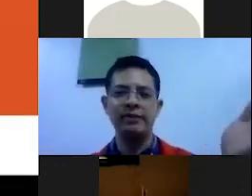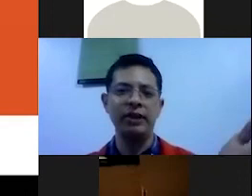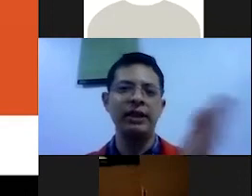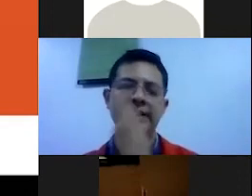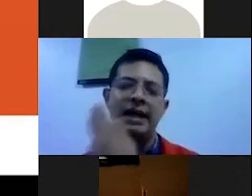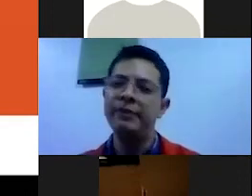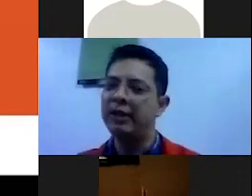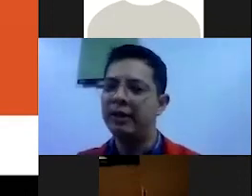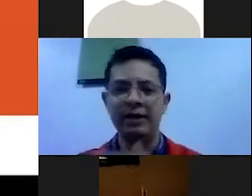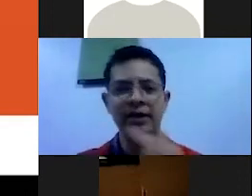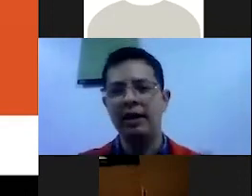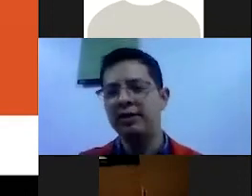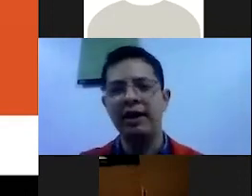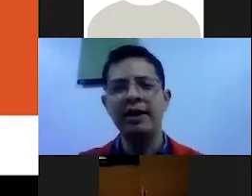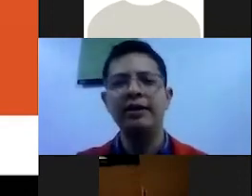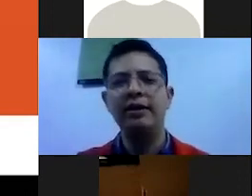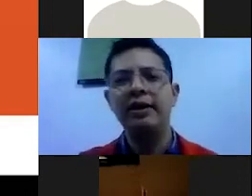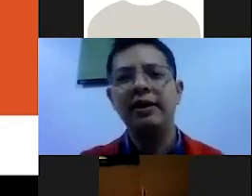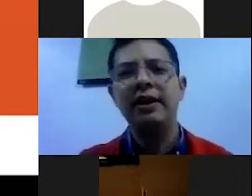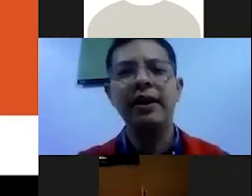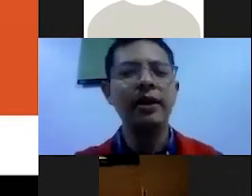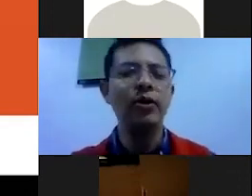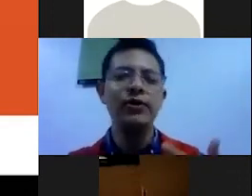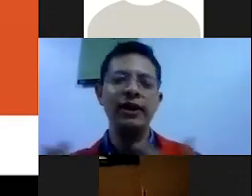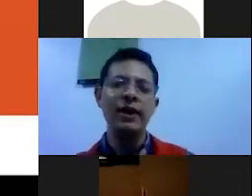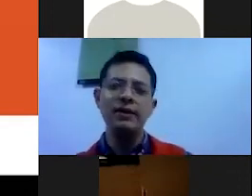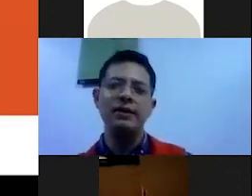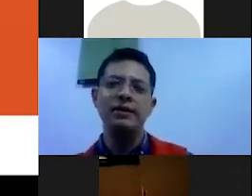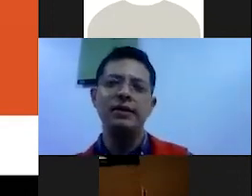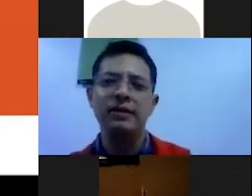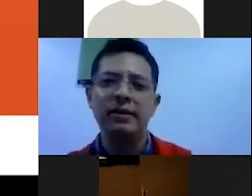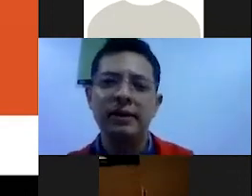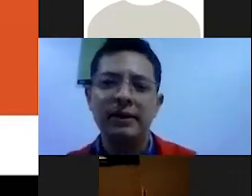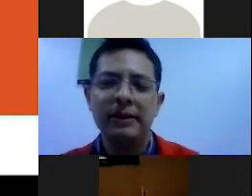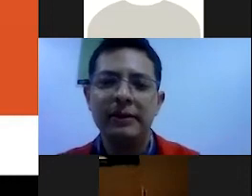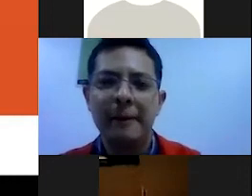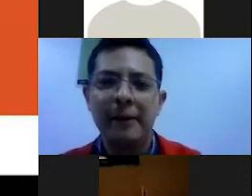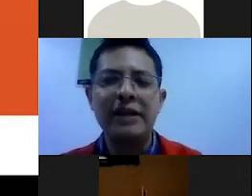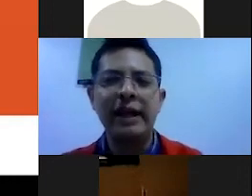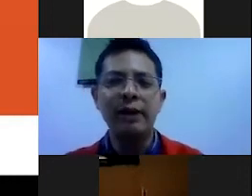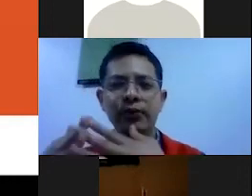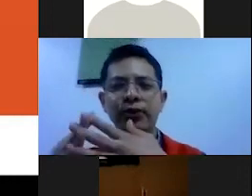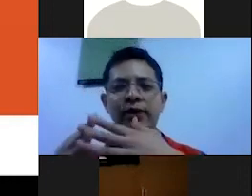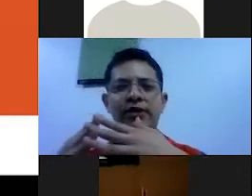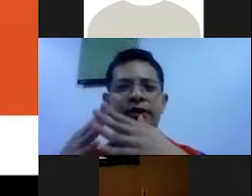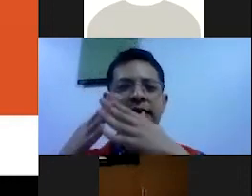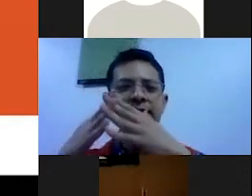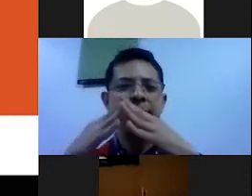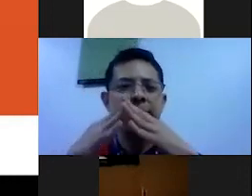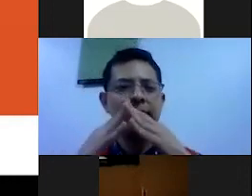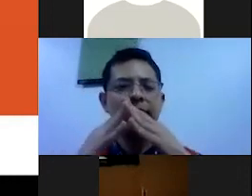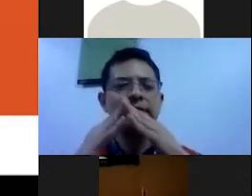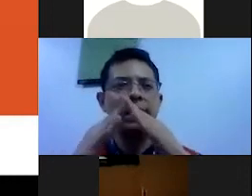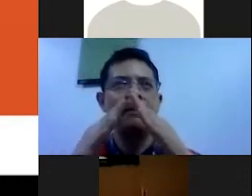las mnemotecnias SABDI y demás, shalala. ¿Creen que todo sea igual? ¿O hasta qué punto es donde ya